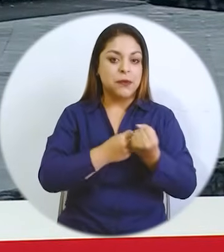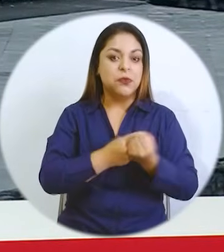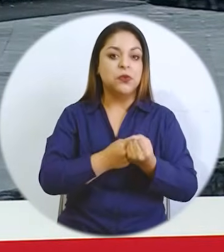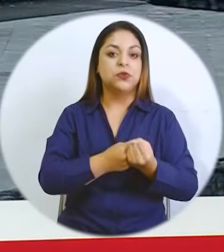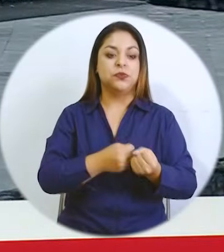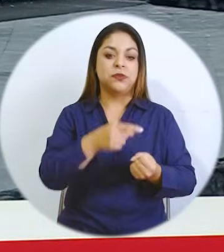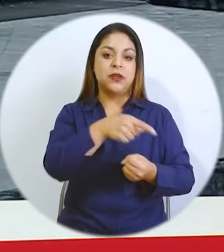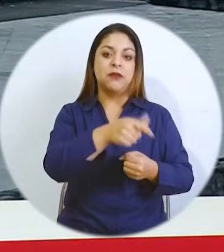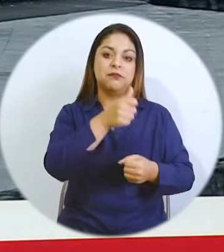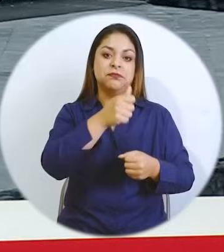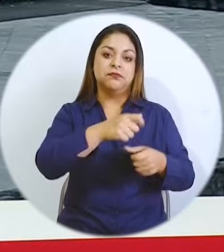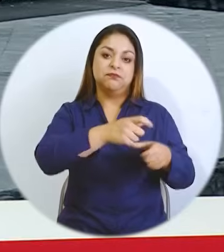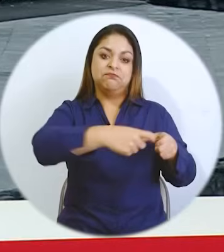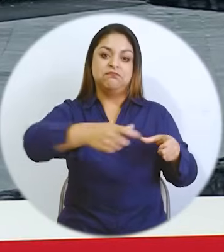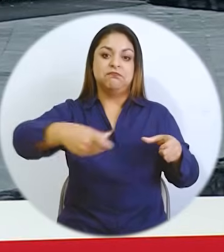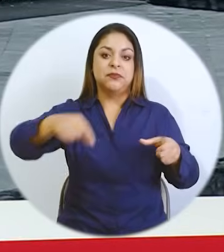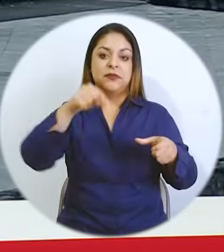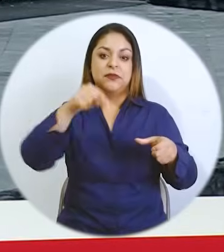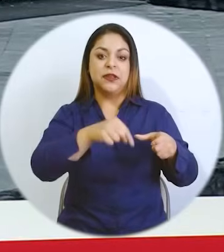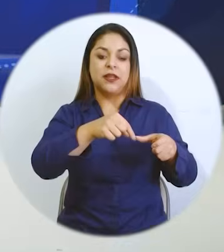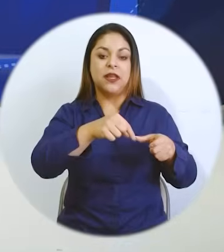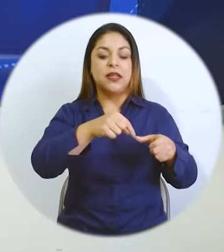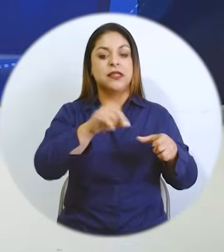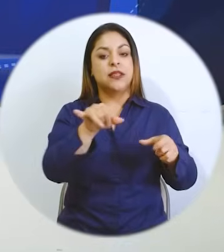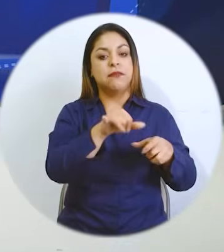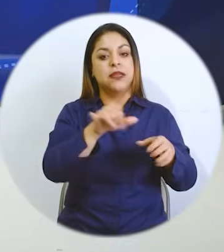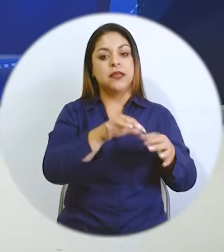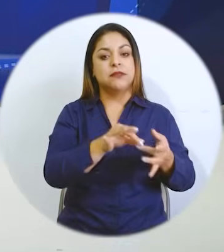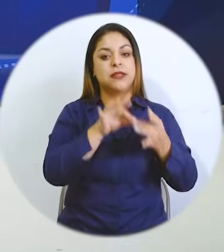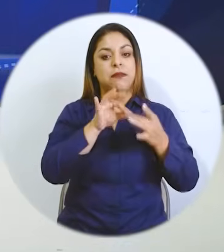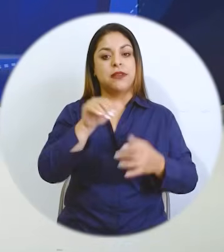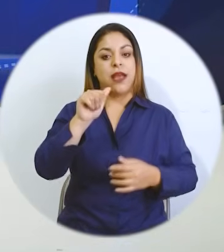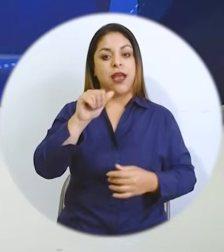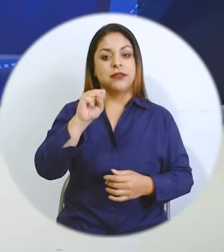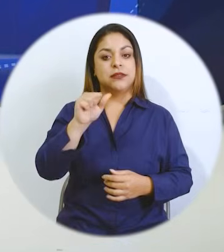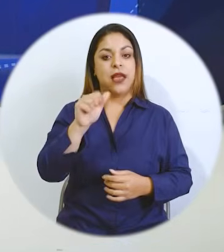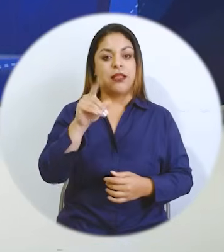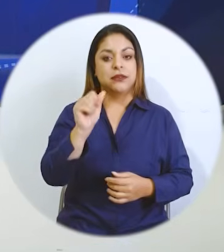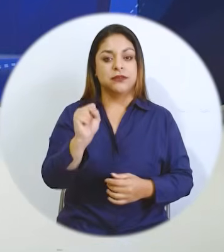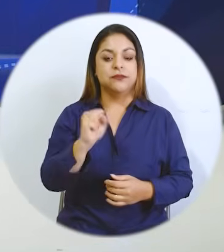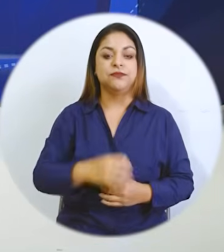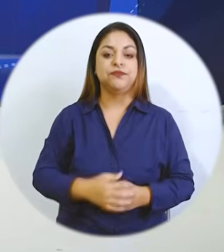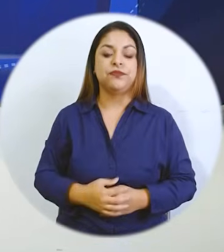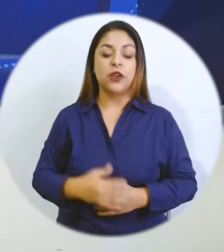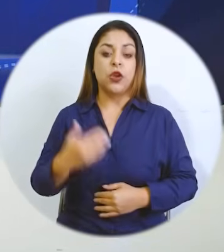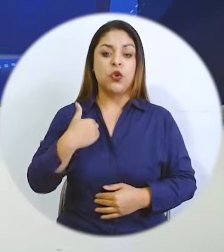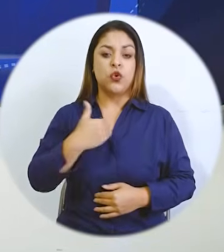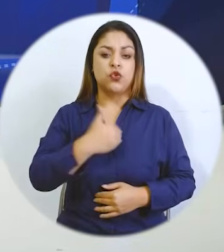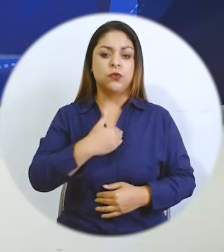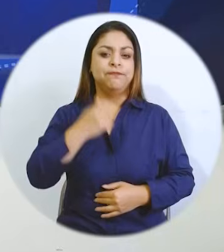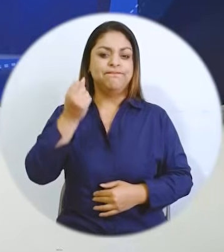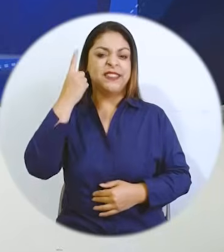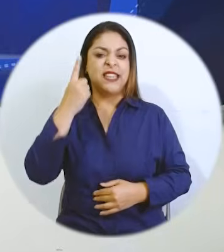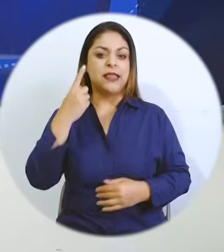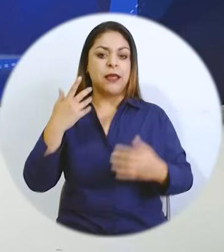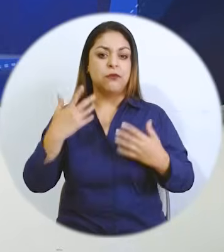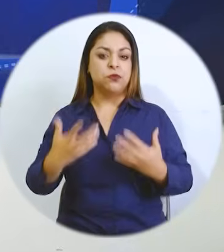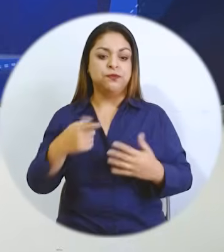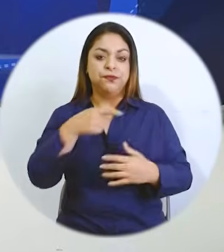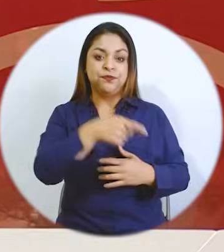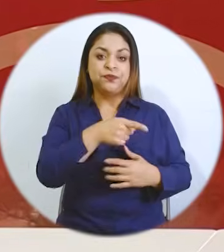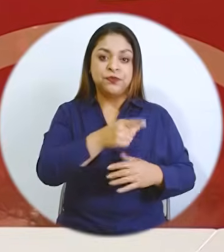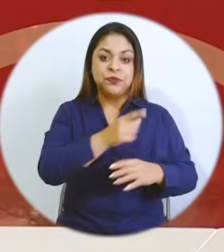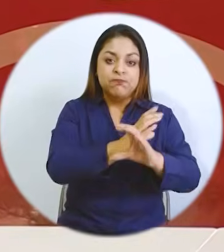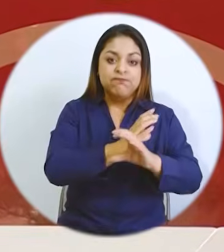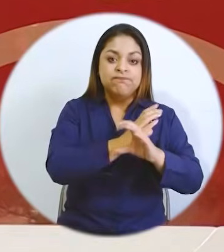los acueductos, es precisamente las asadas en este tema. Sí, nosotros entendemos la seguridad hídrica como dejar de preocuparnos